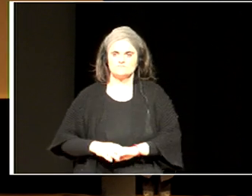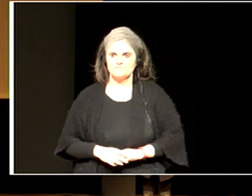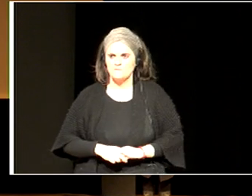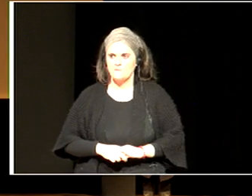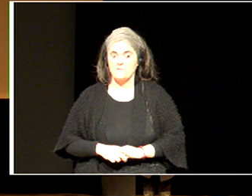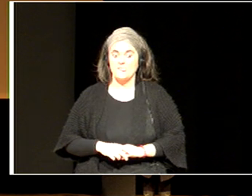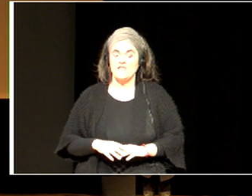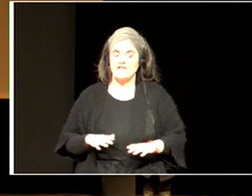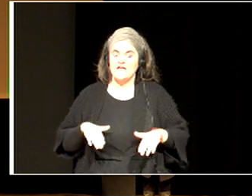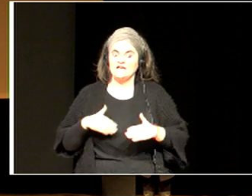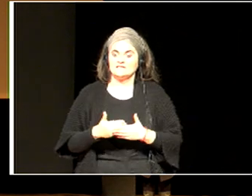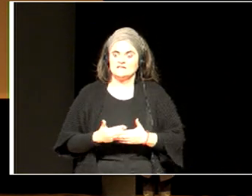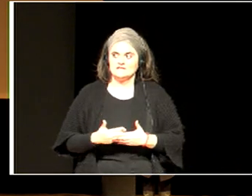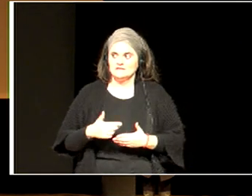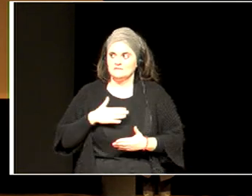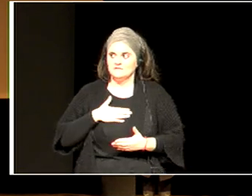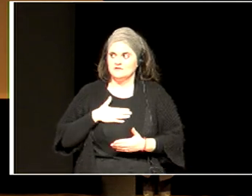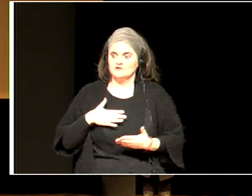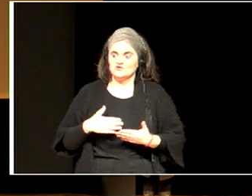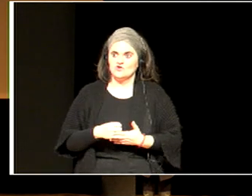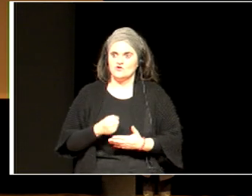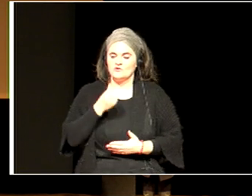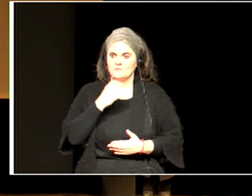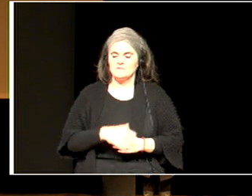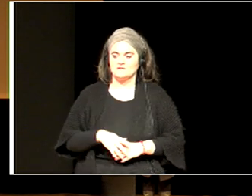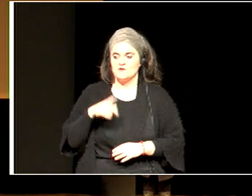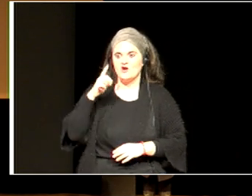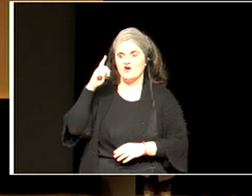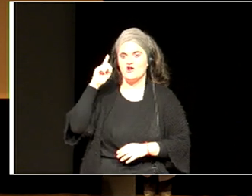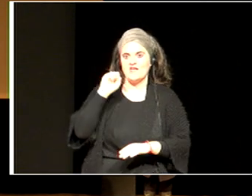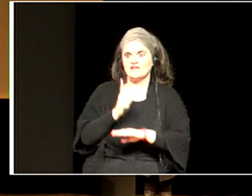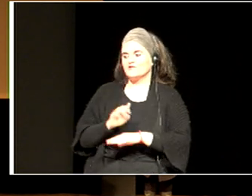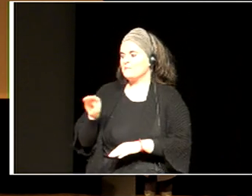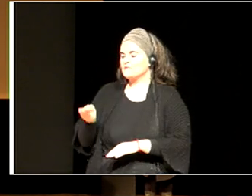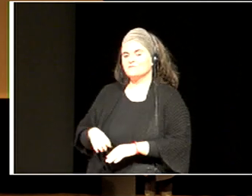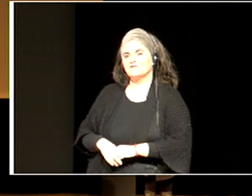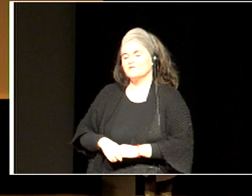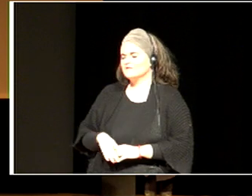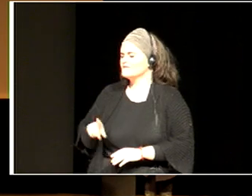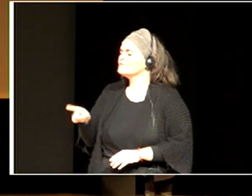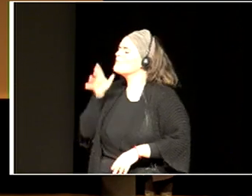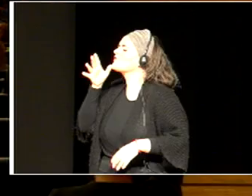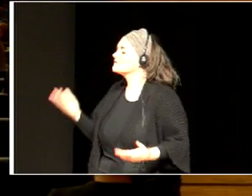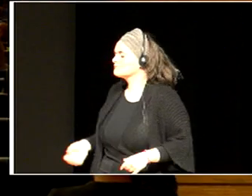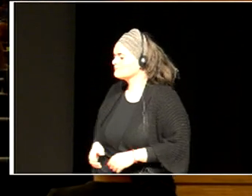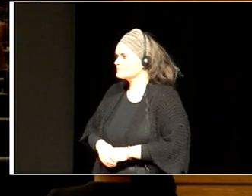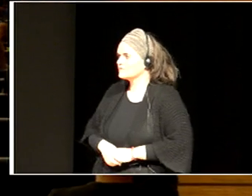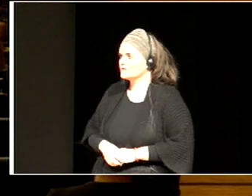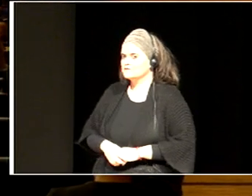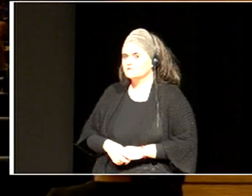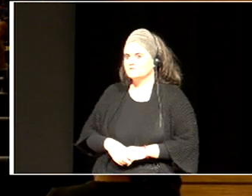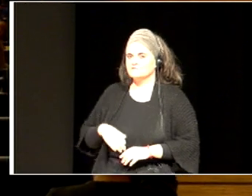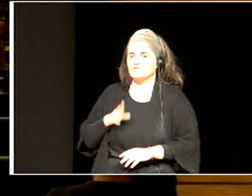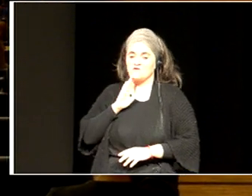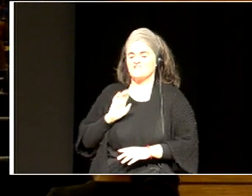hasta ahí va todo bien para mí hasta que le pregunto la directora y eso así con cariño